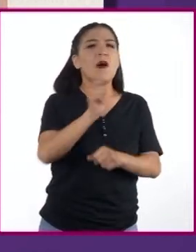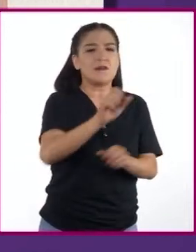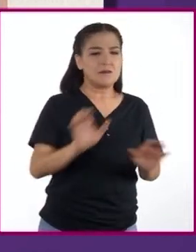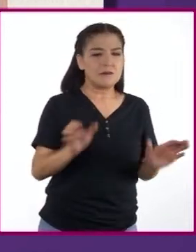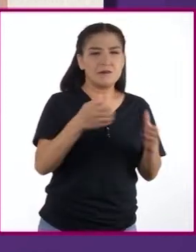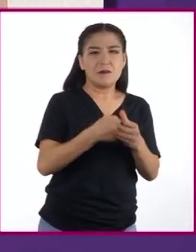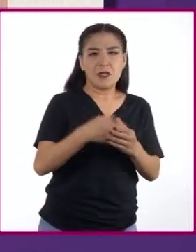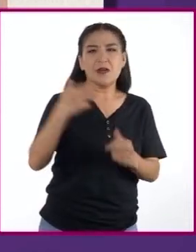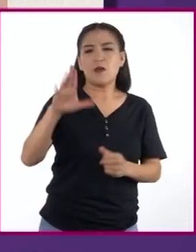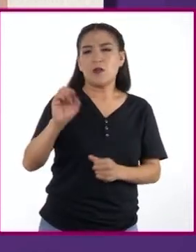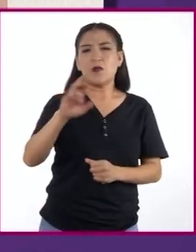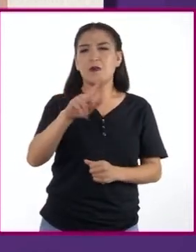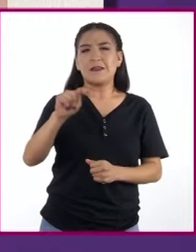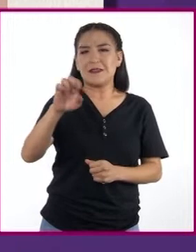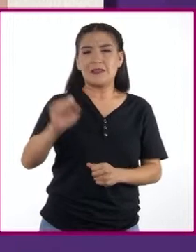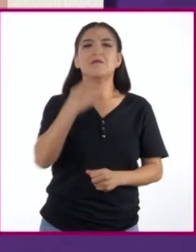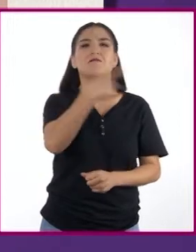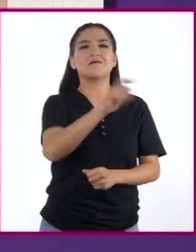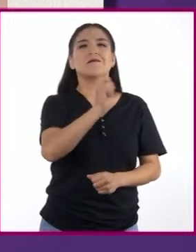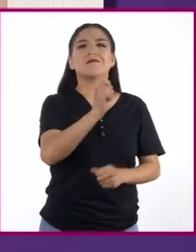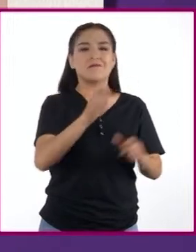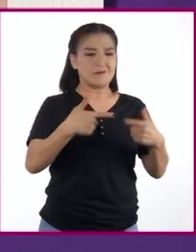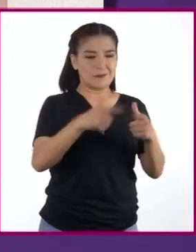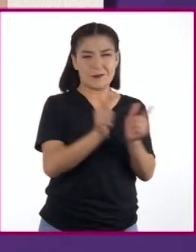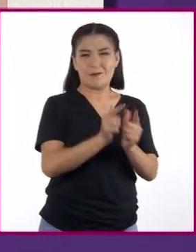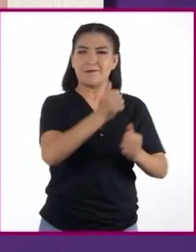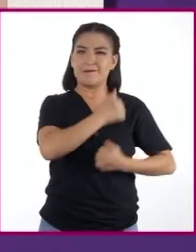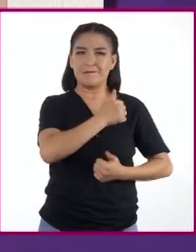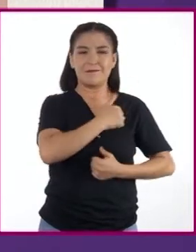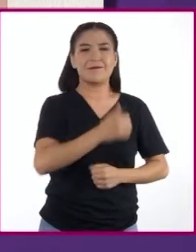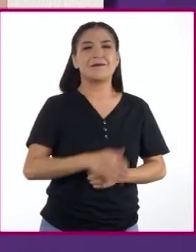representan Cortés y sus capitanes?